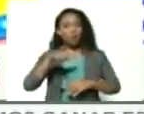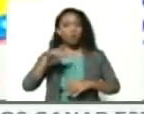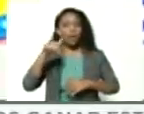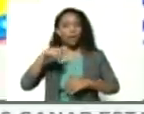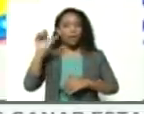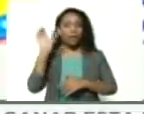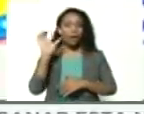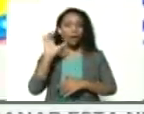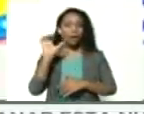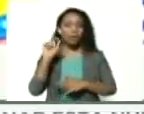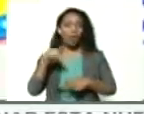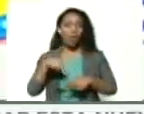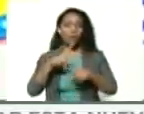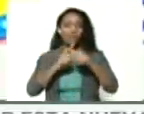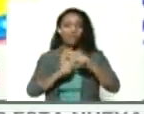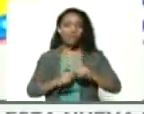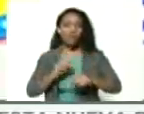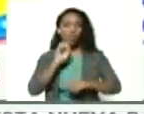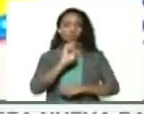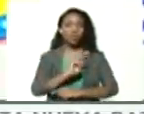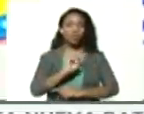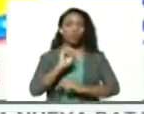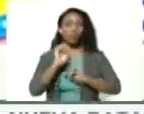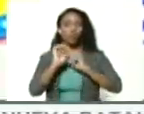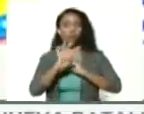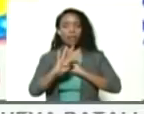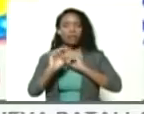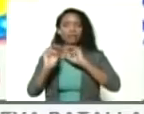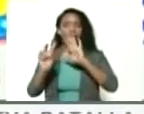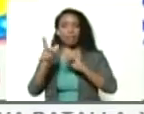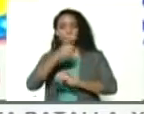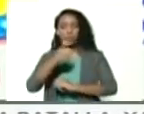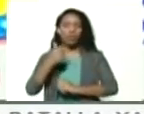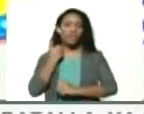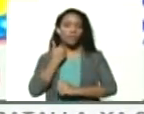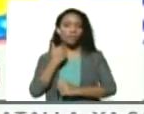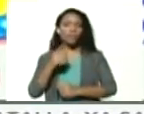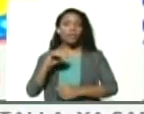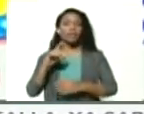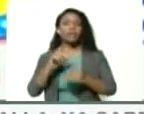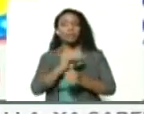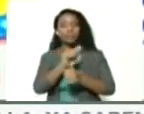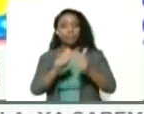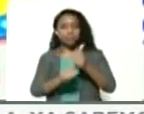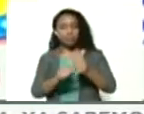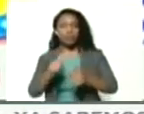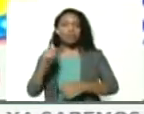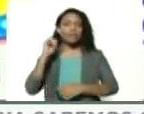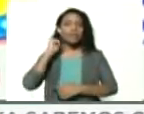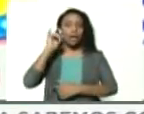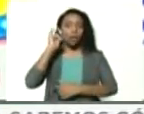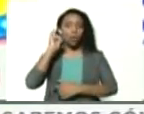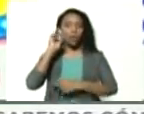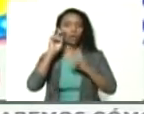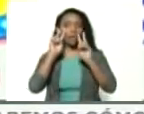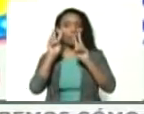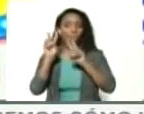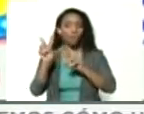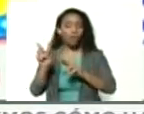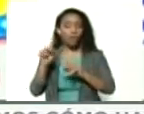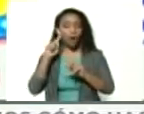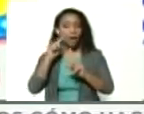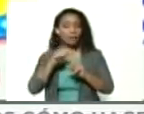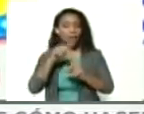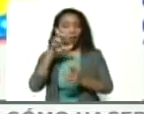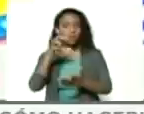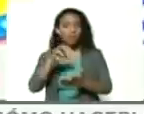capital. Hoy registra 247 casos. Le sigue Yaracuy, es el desplazamiento que estamos viendo hacia los